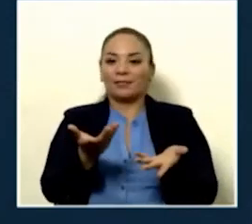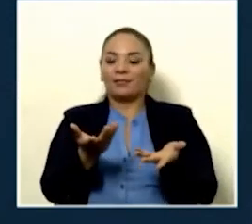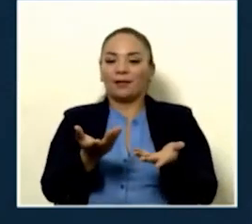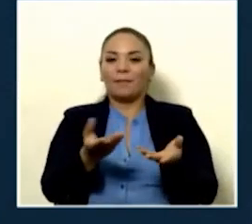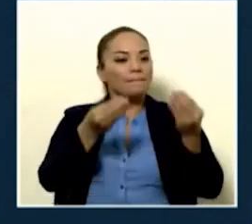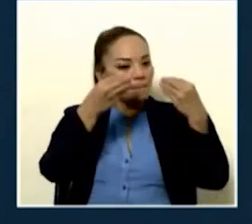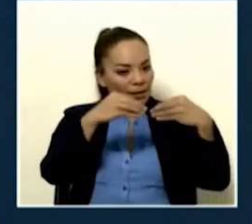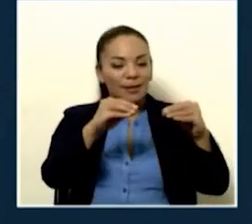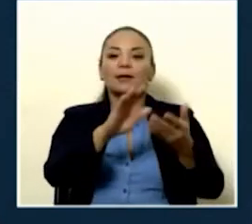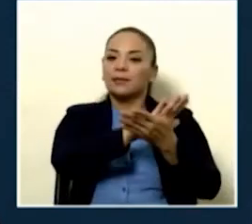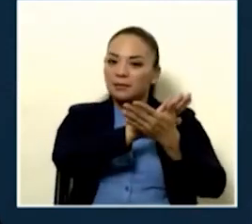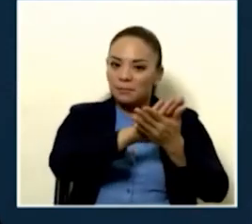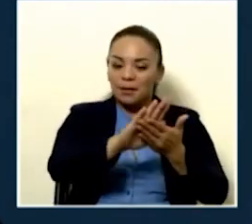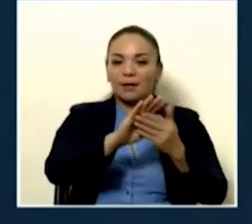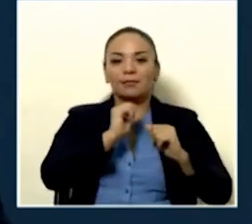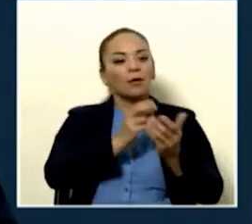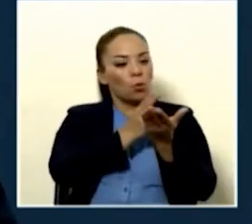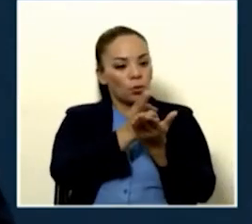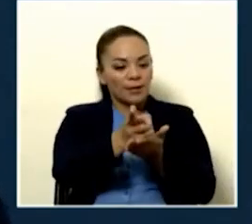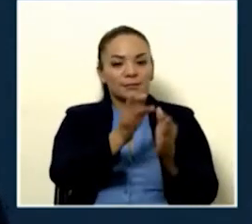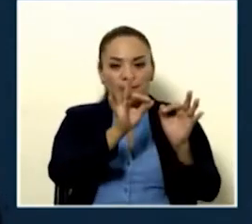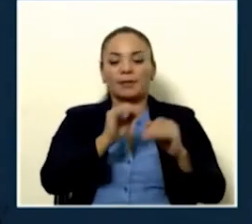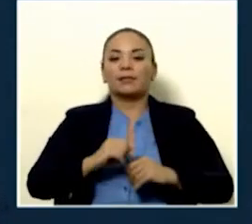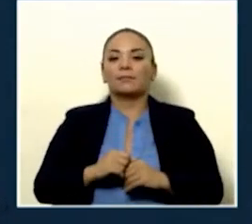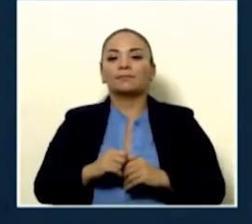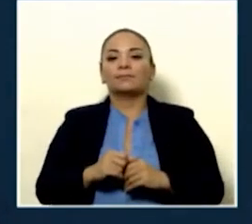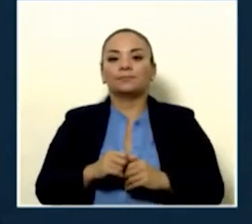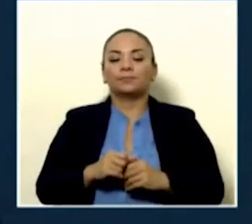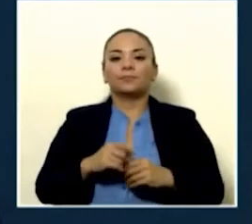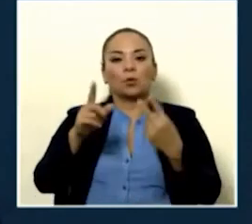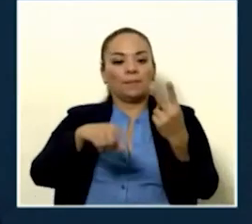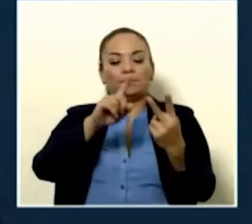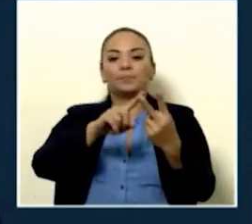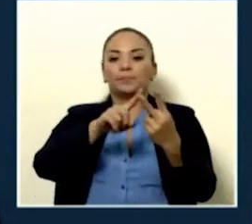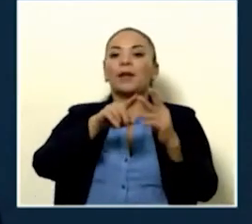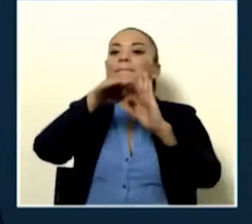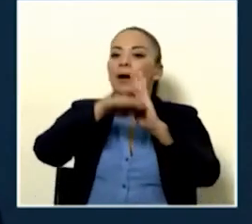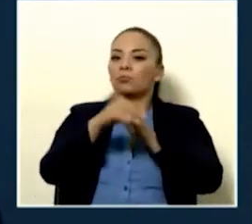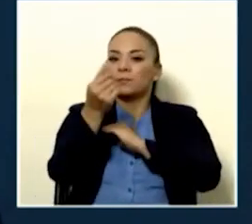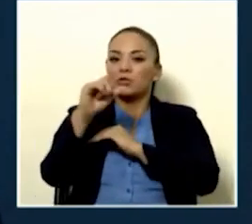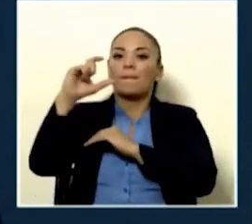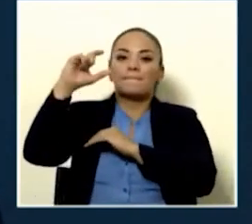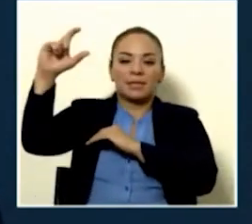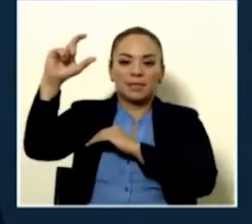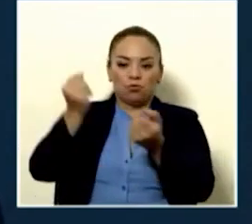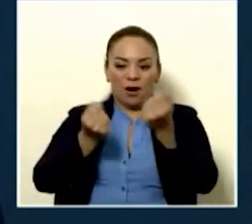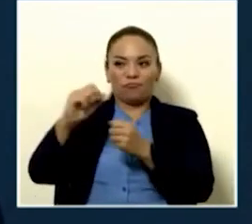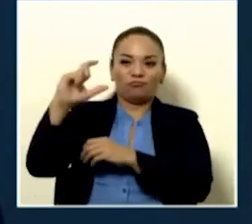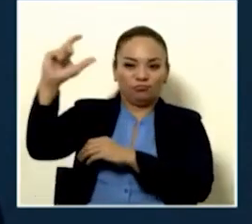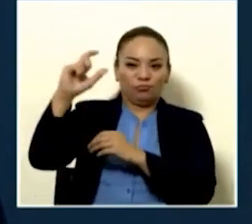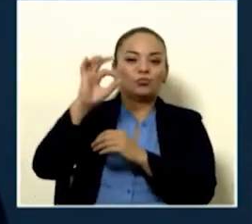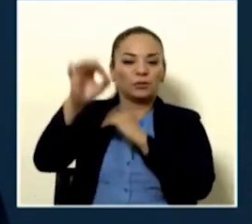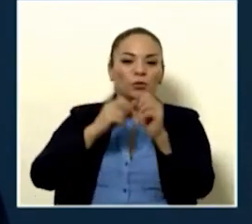vender de manera transparente y honesta. Bajamos el precio de los marchamos para el 2023.